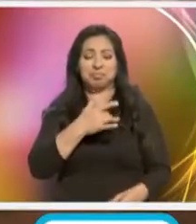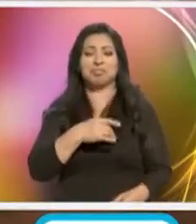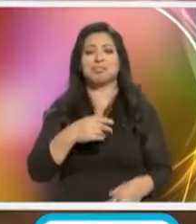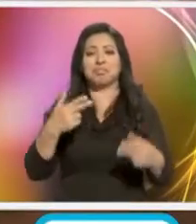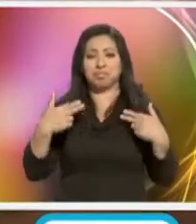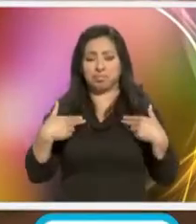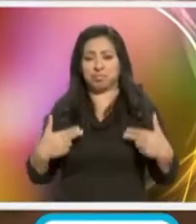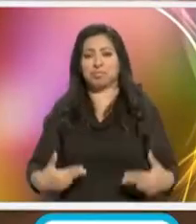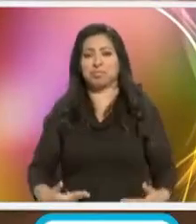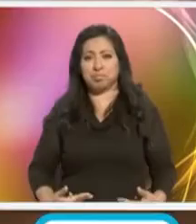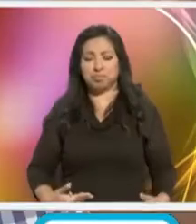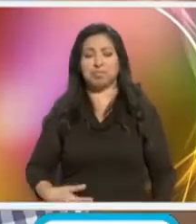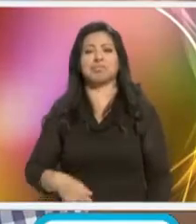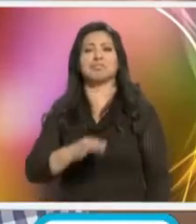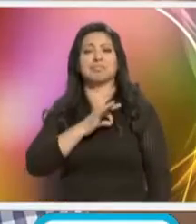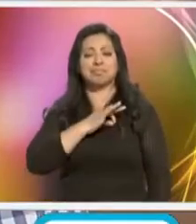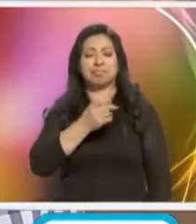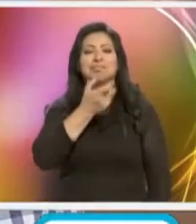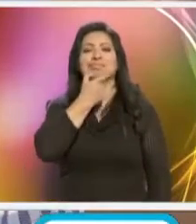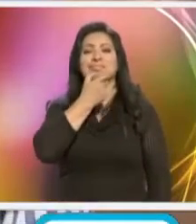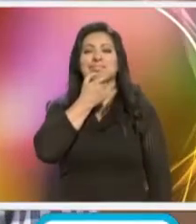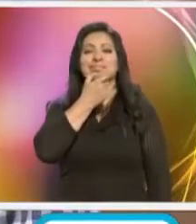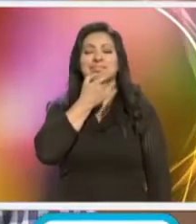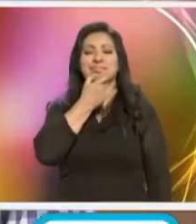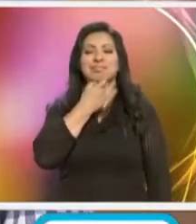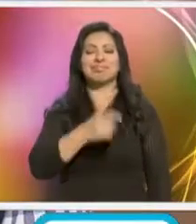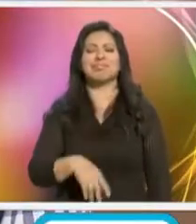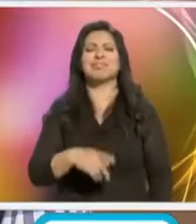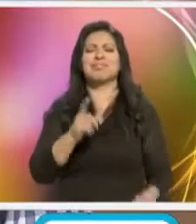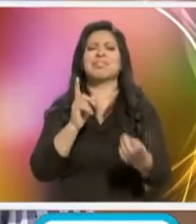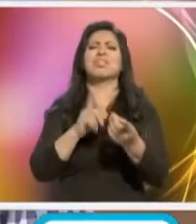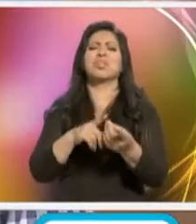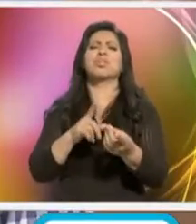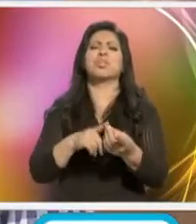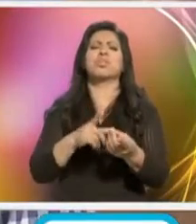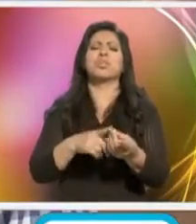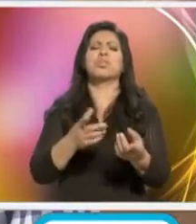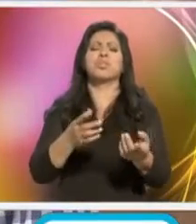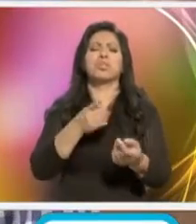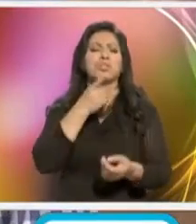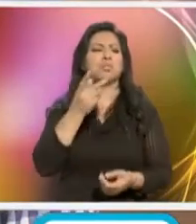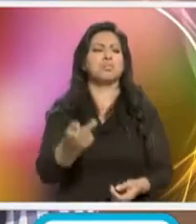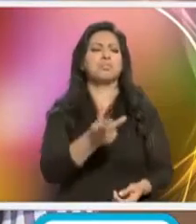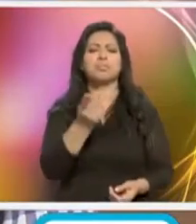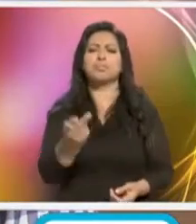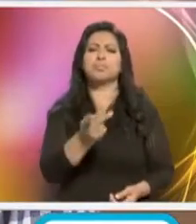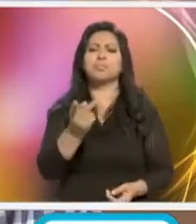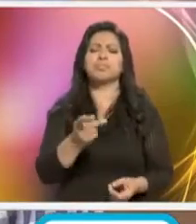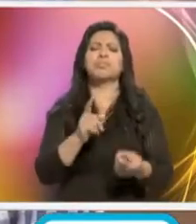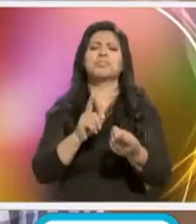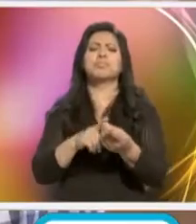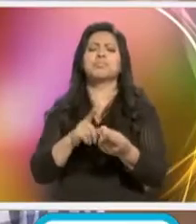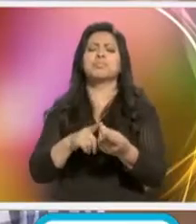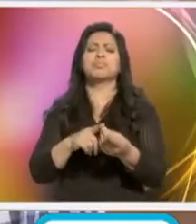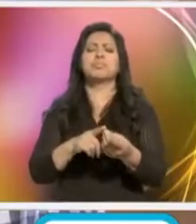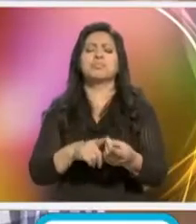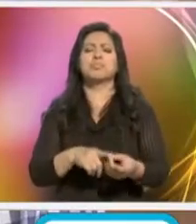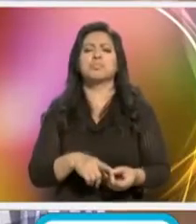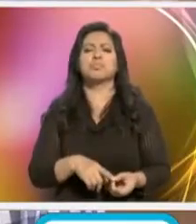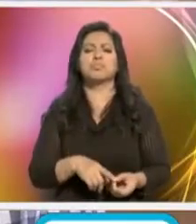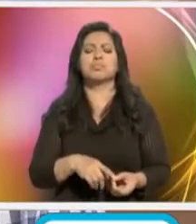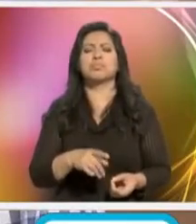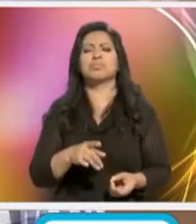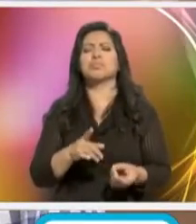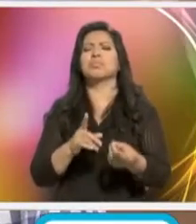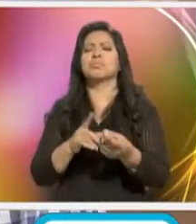La risa sana cualquier cosa, ¿no es así, Yesenia? Así es. Oye, ¿en dónde podríamos buscar más información al respecto, ¿en